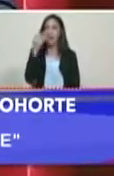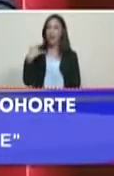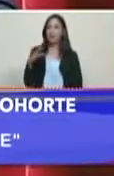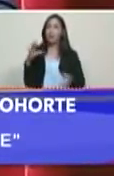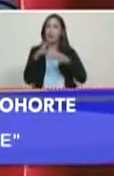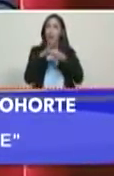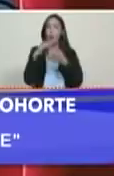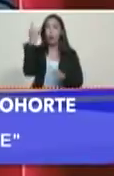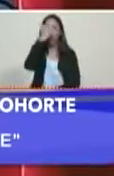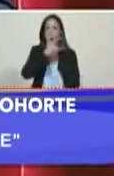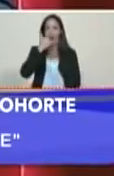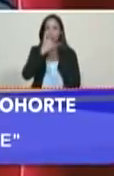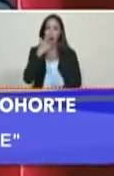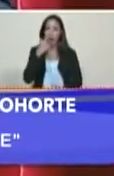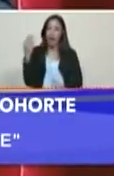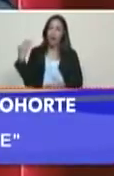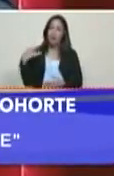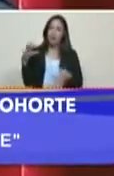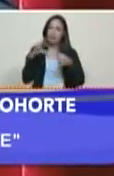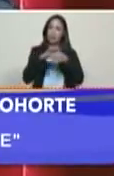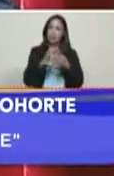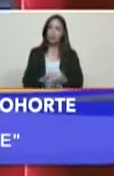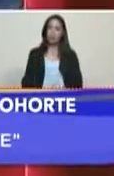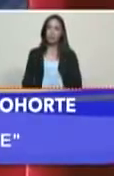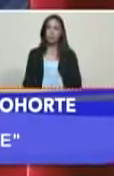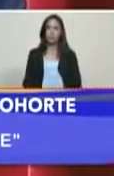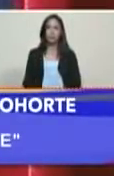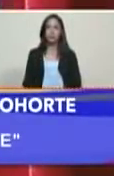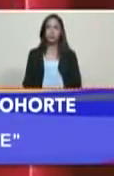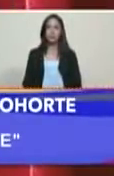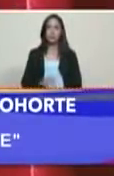bajo el liderazgo de Muammar Gaddafi y de la Libia de entonces.